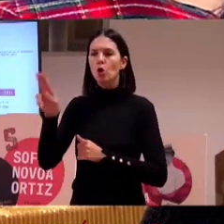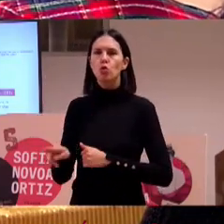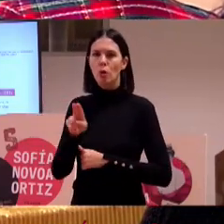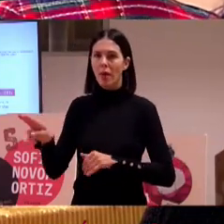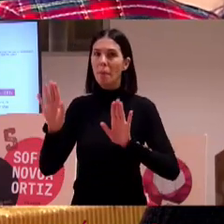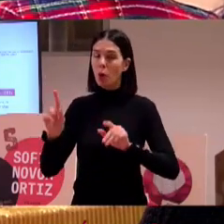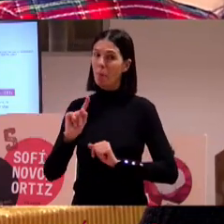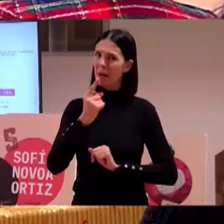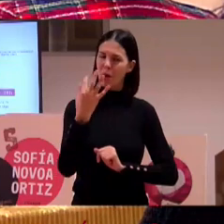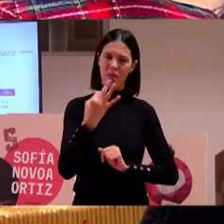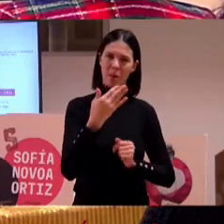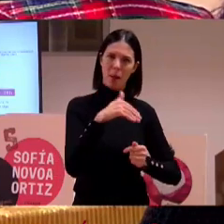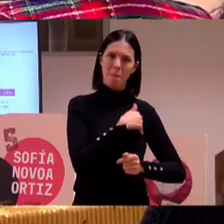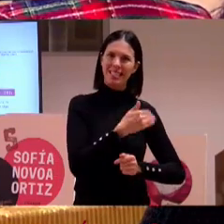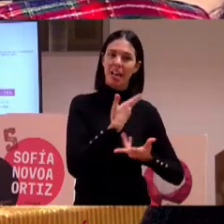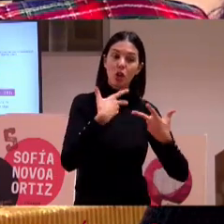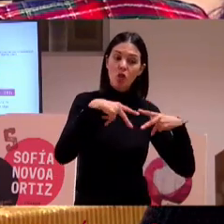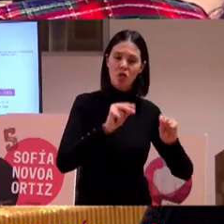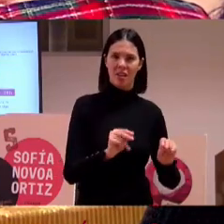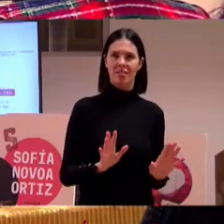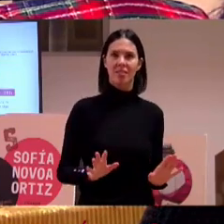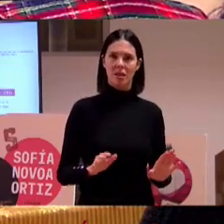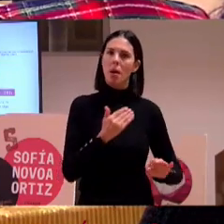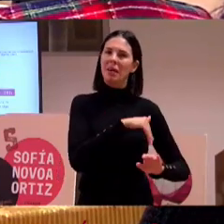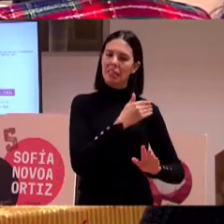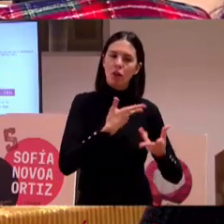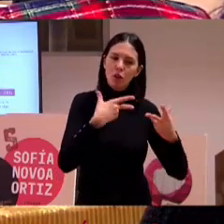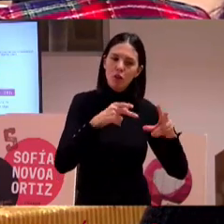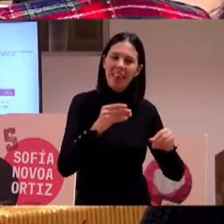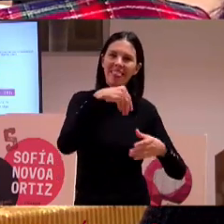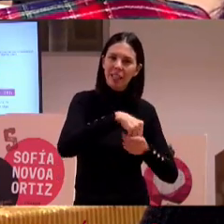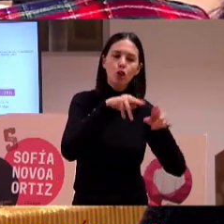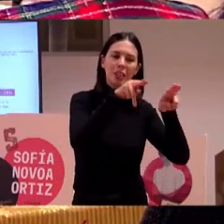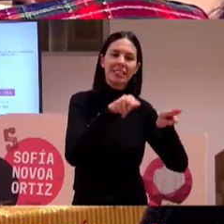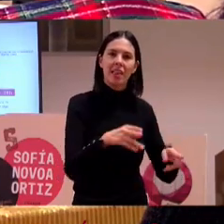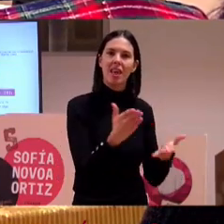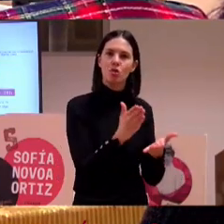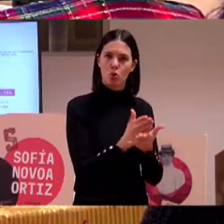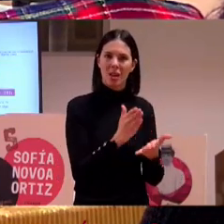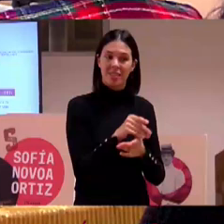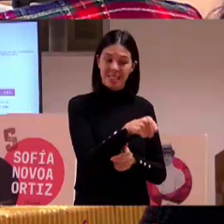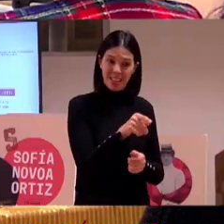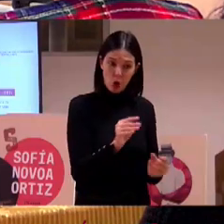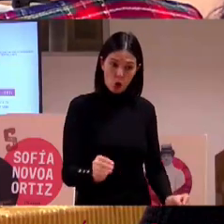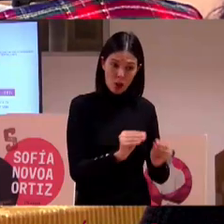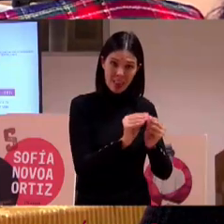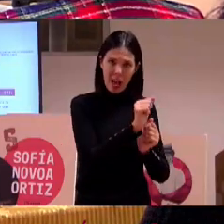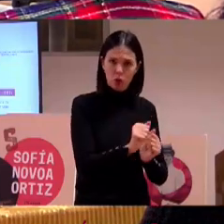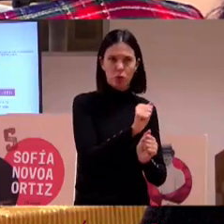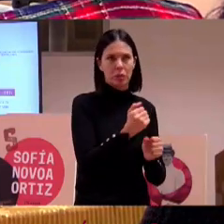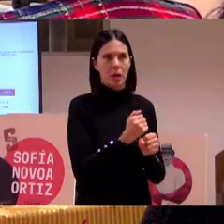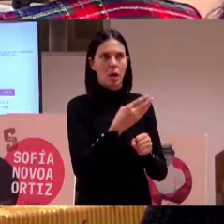el bachillerato. Y lo terminó en la residencia de estudiantes. El año en el que estaban